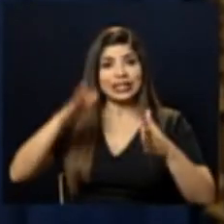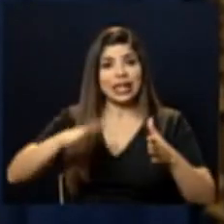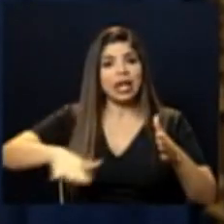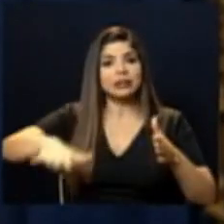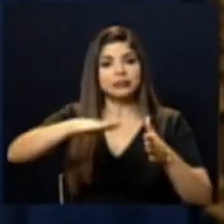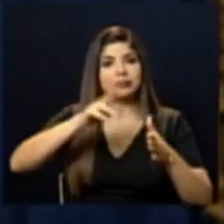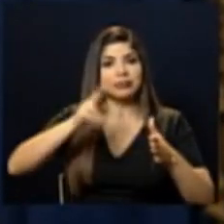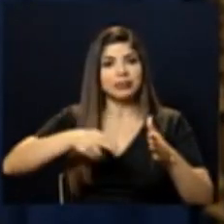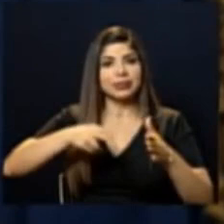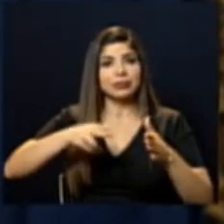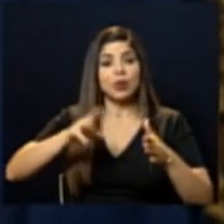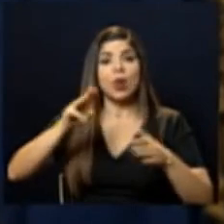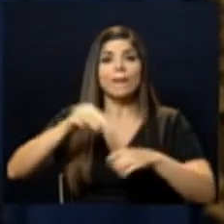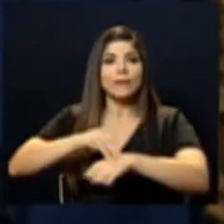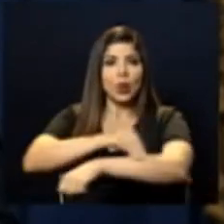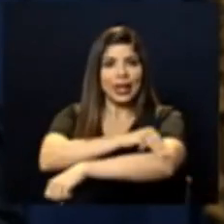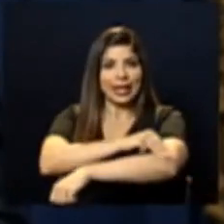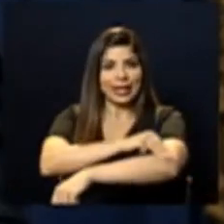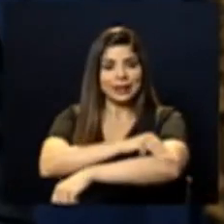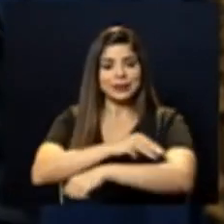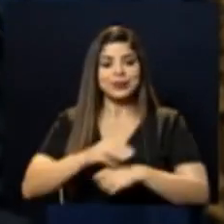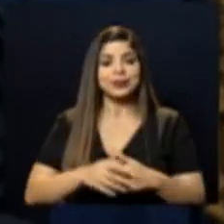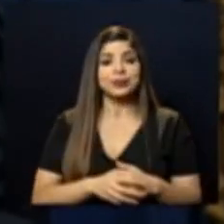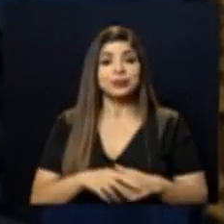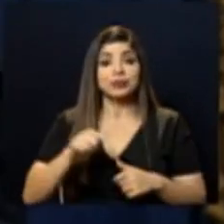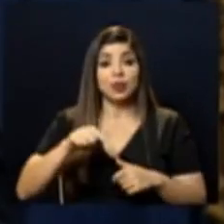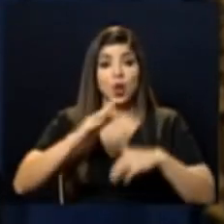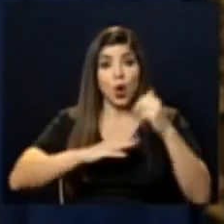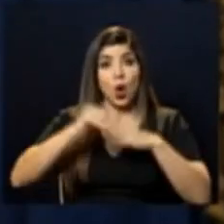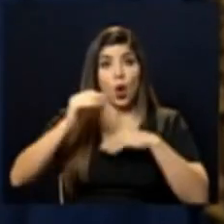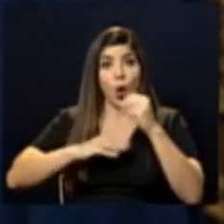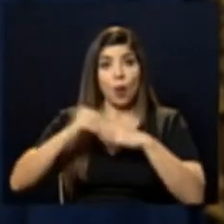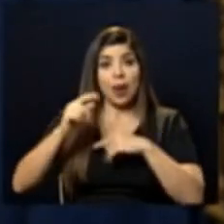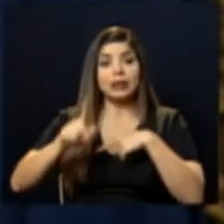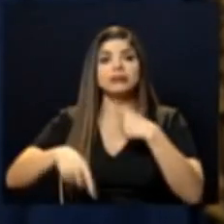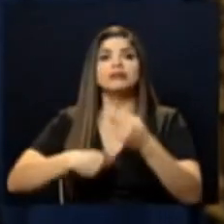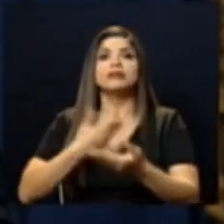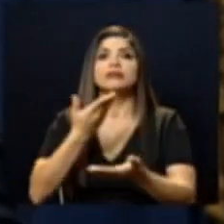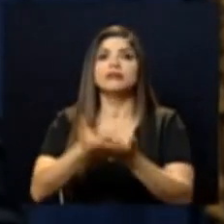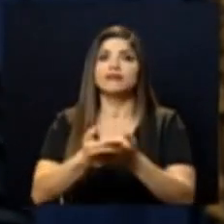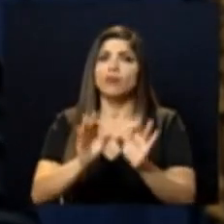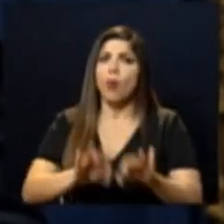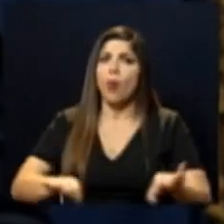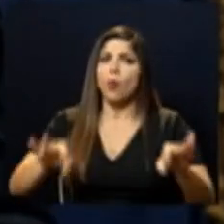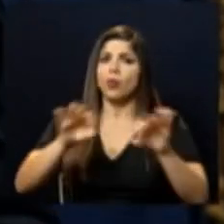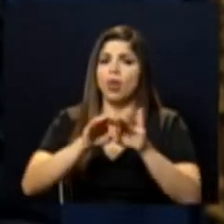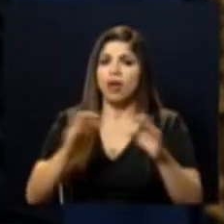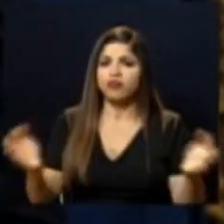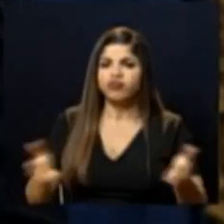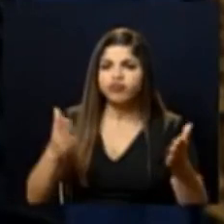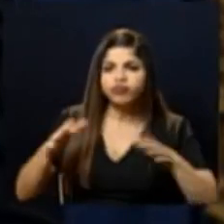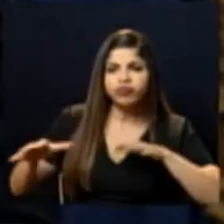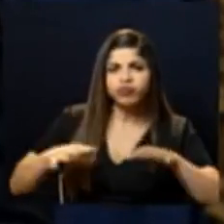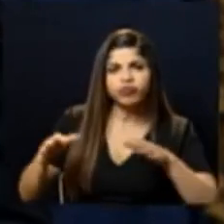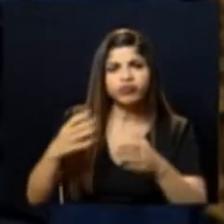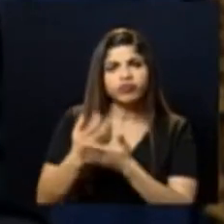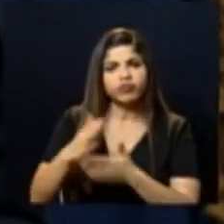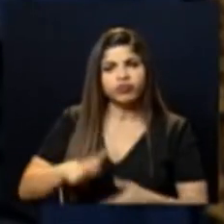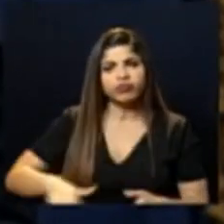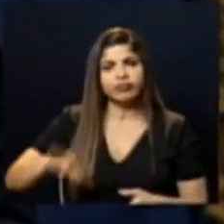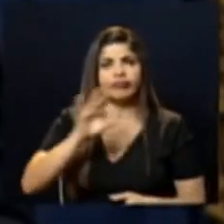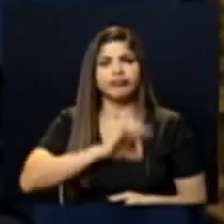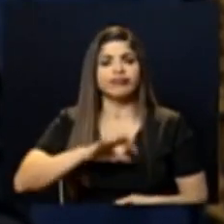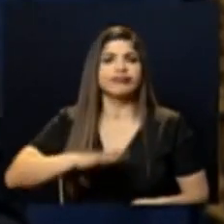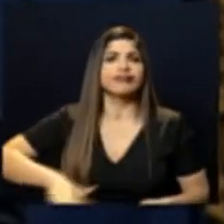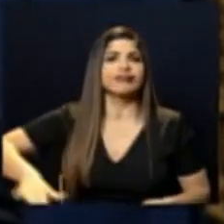Limón, en Moín. Obras que vendrán a generar una importante reactivación económica para toda